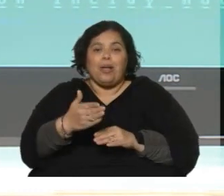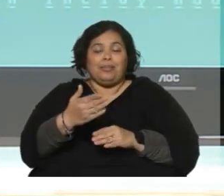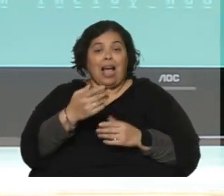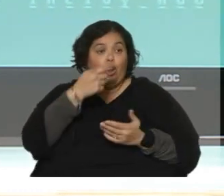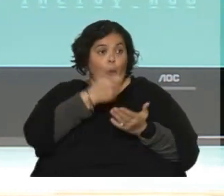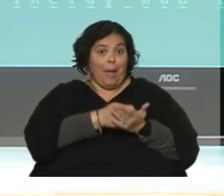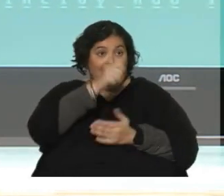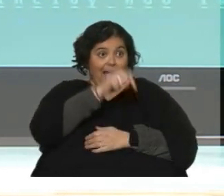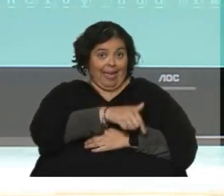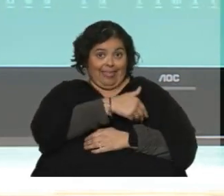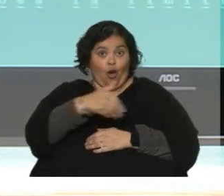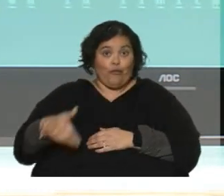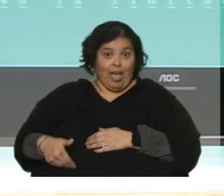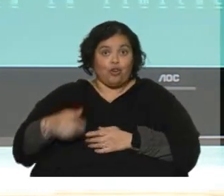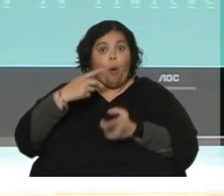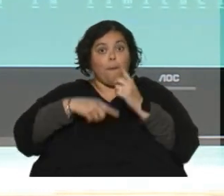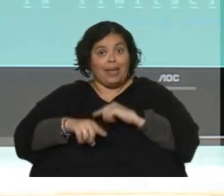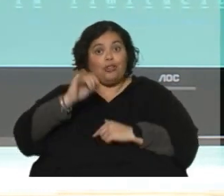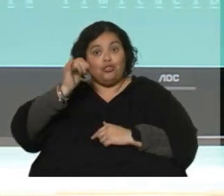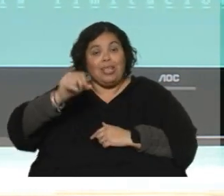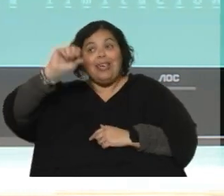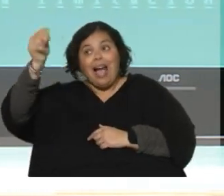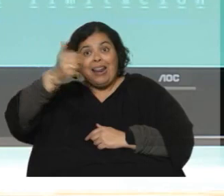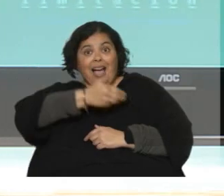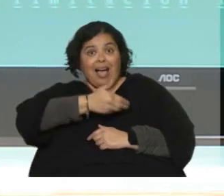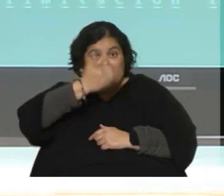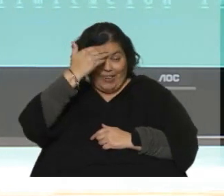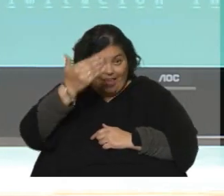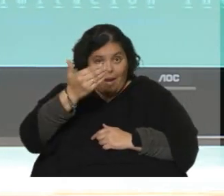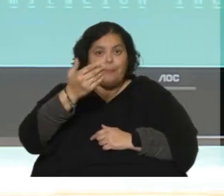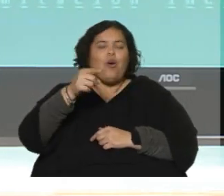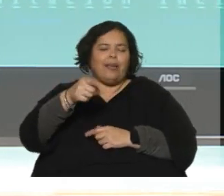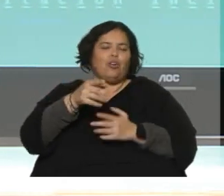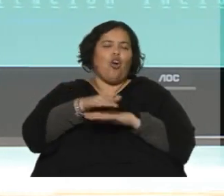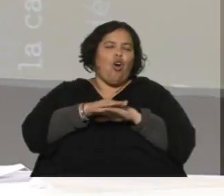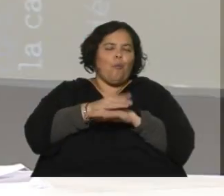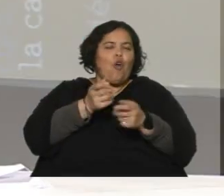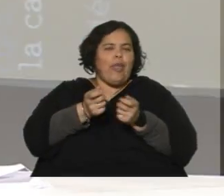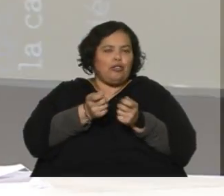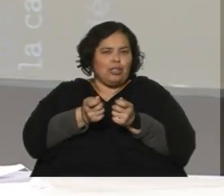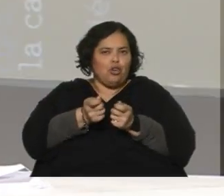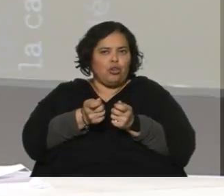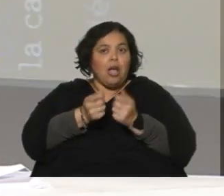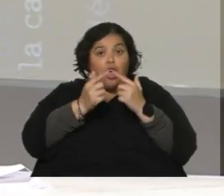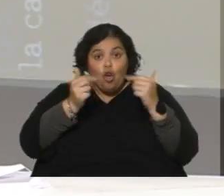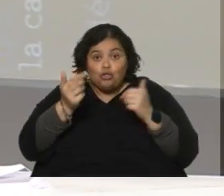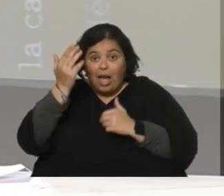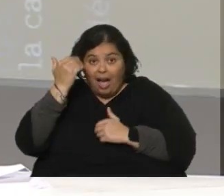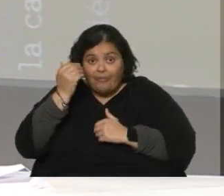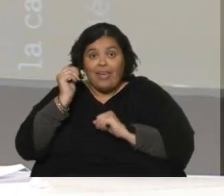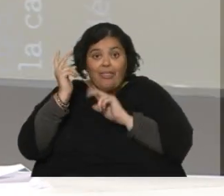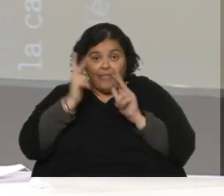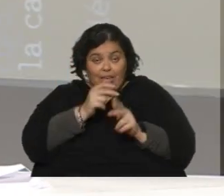actual pero que si el frente gana va a tener esto como piso para la para negociar porque tanto Perdón que en su momento astori